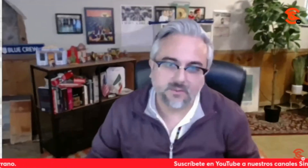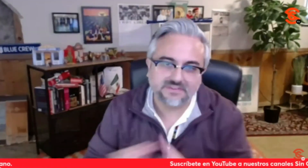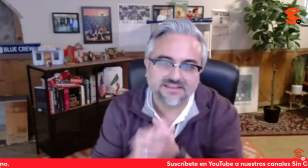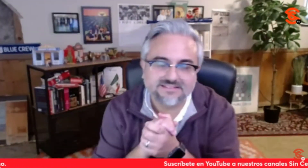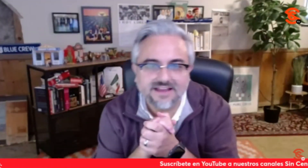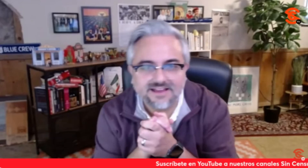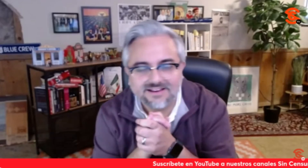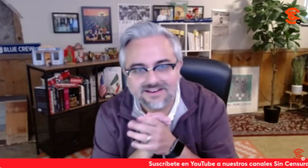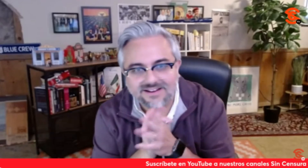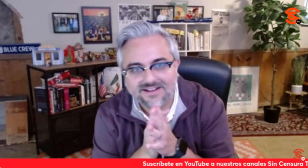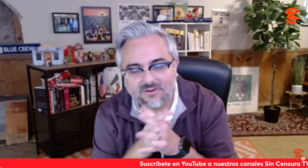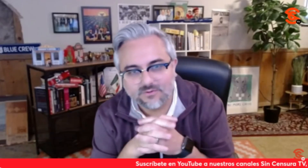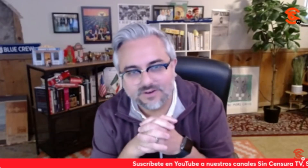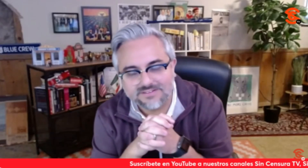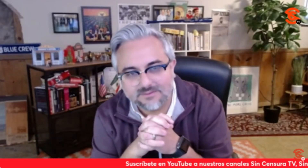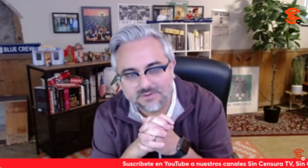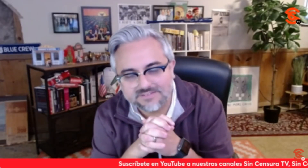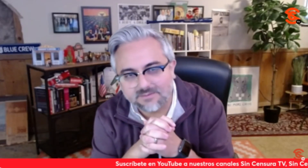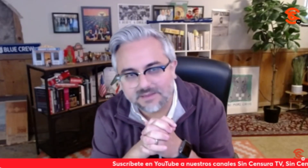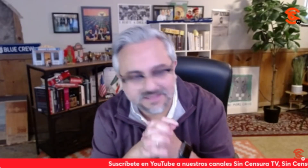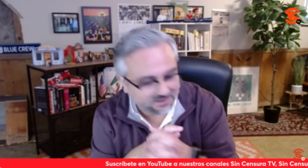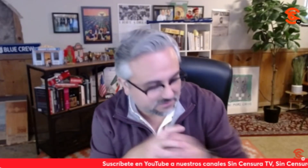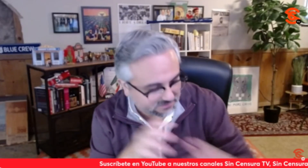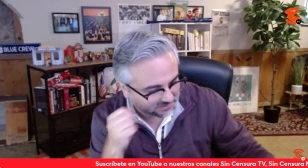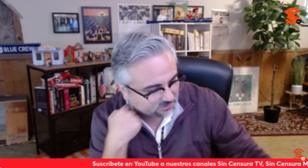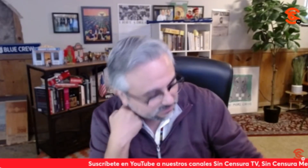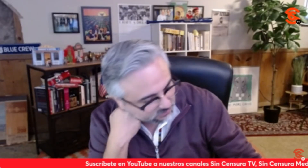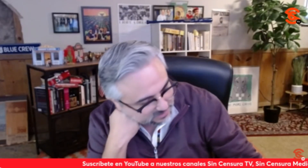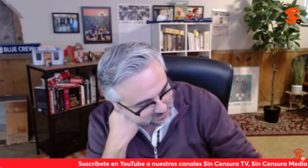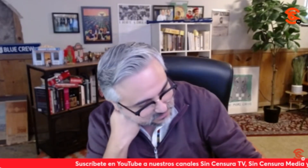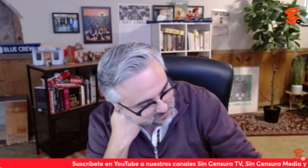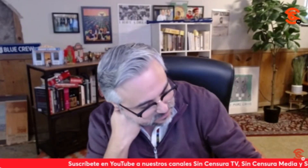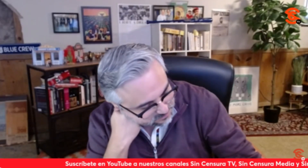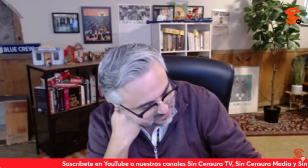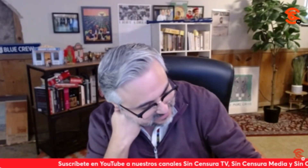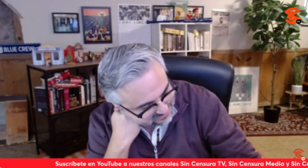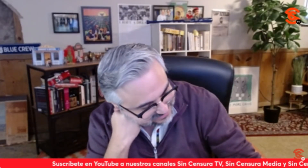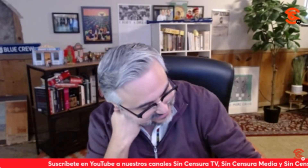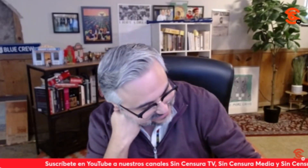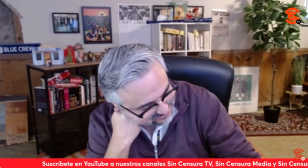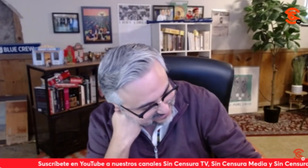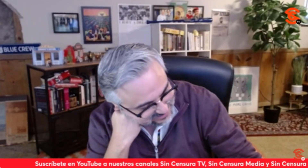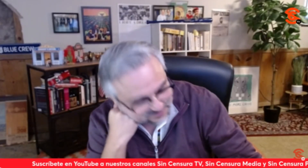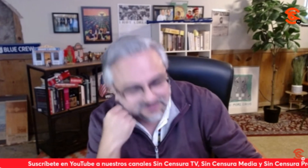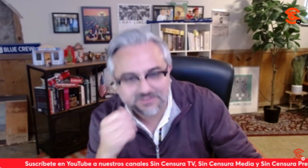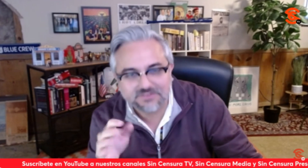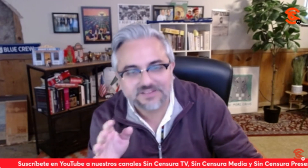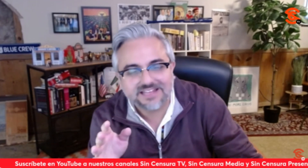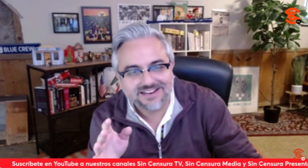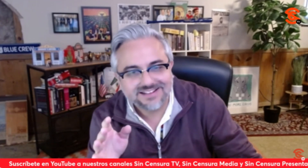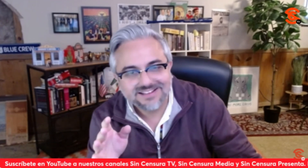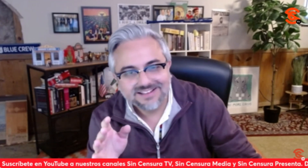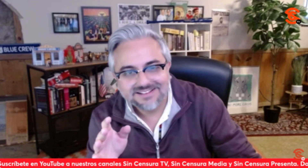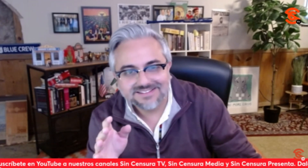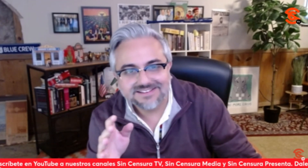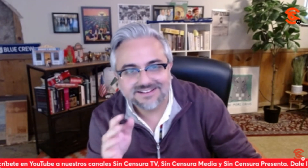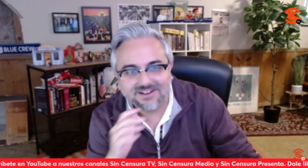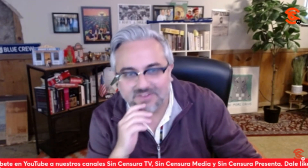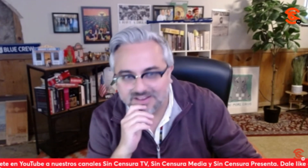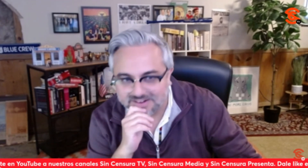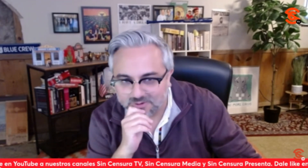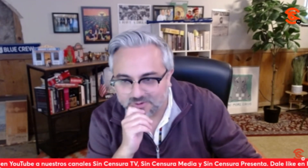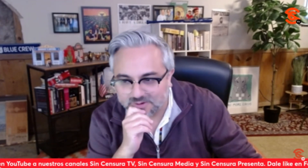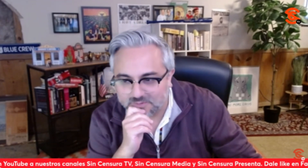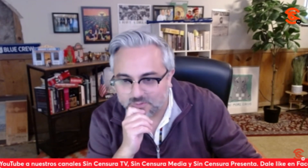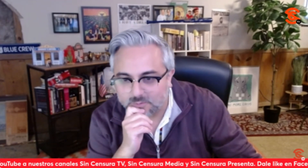Bueno, pues ahí está la conferencia de prensa mañana del presidente López Obrador, con una pregunta final de